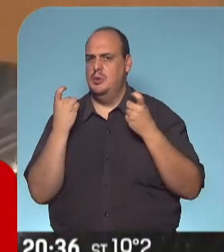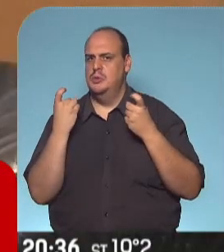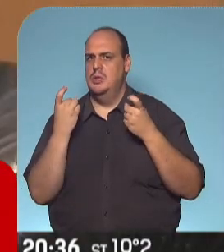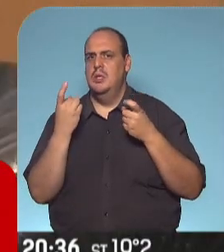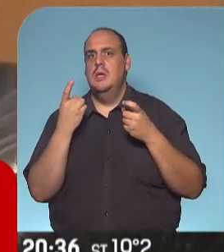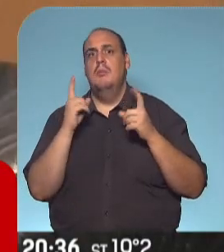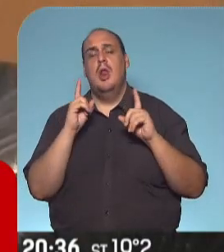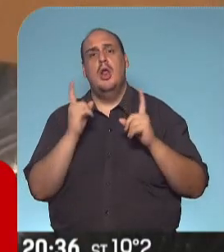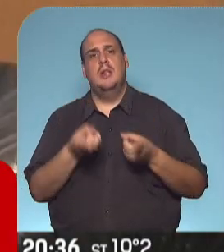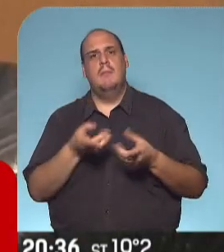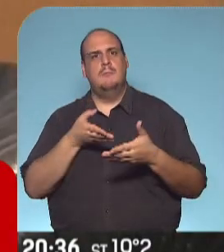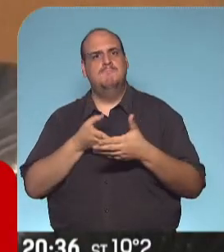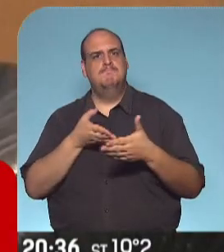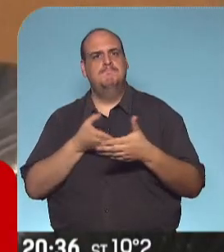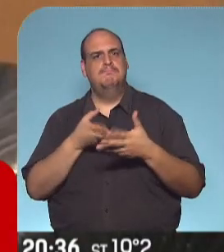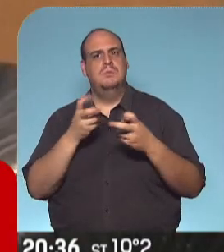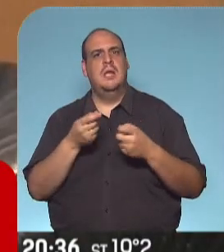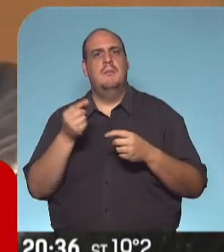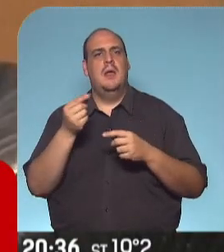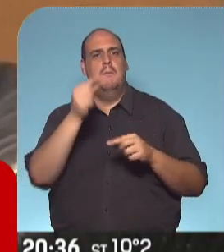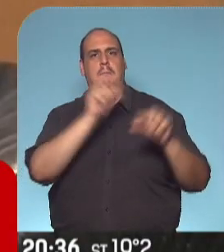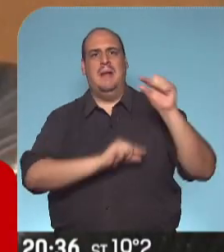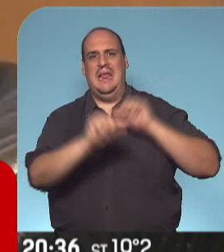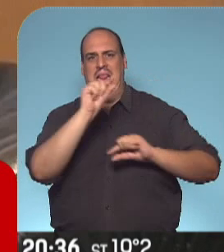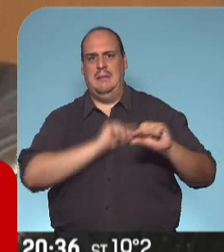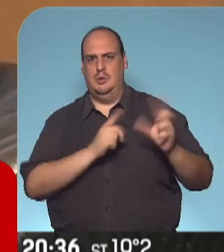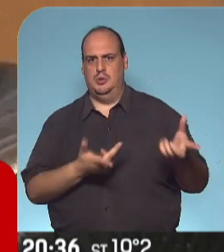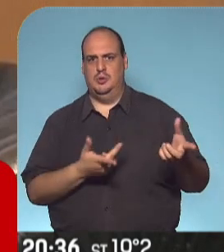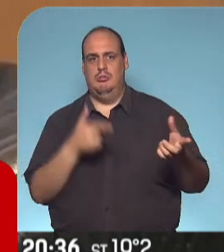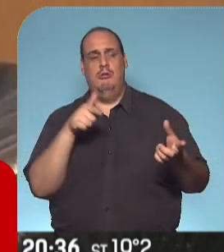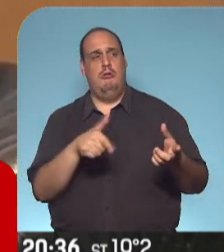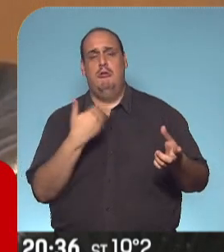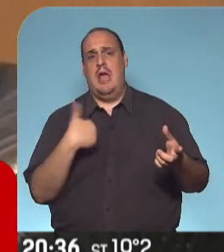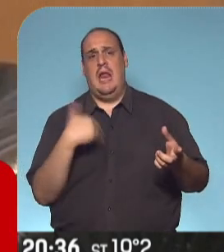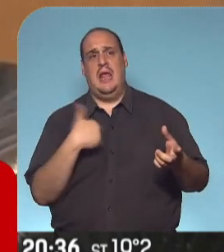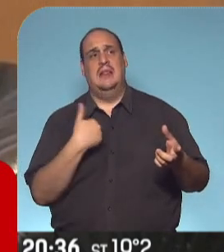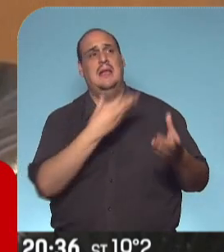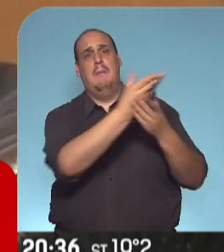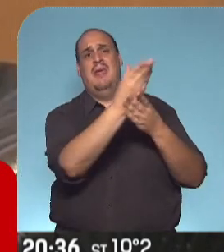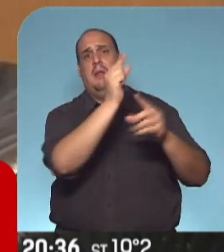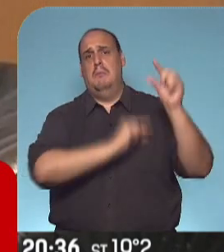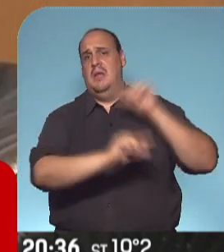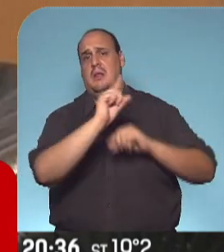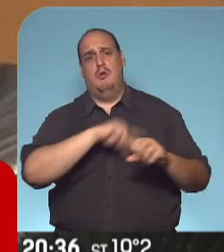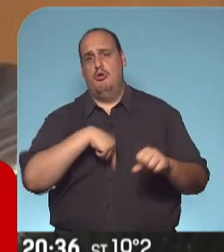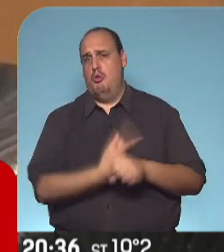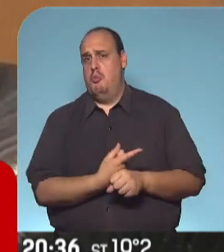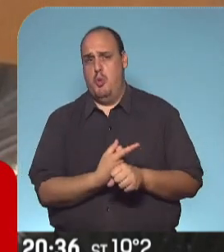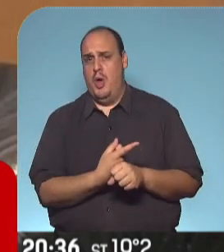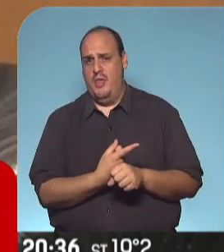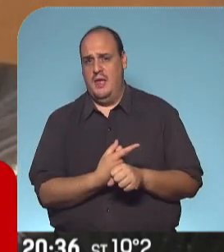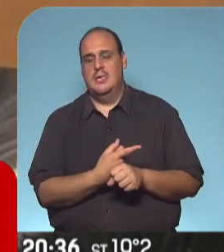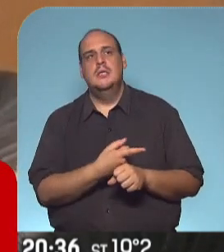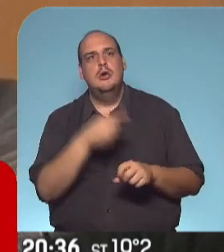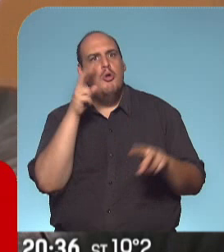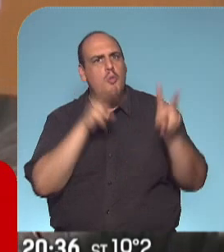fuertes desde el punto de vista del financiamiento. Argentina hoy no tiene acceso al mercado de créditos internacionales. Estamos buscando